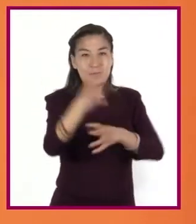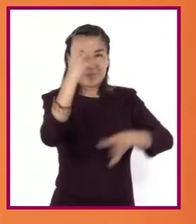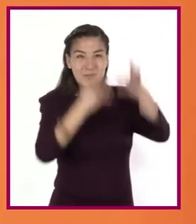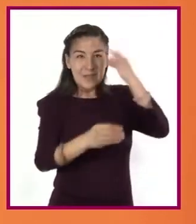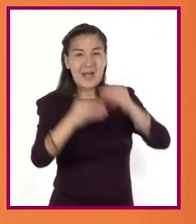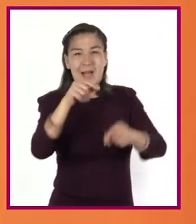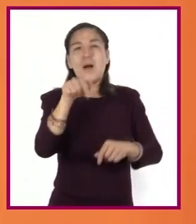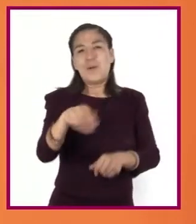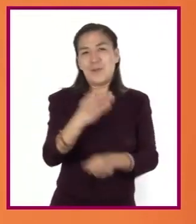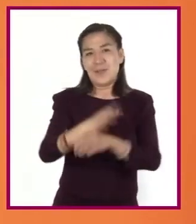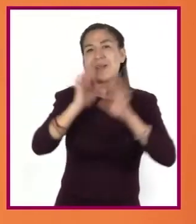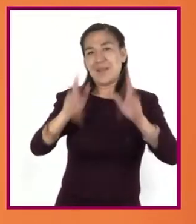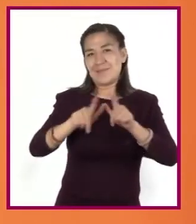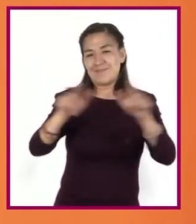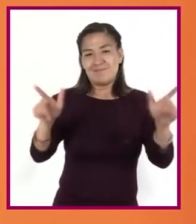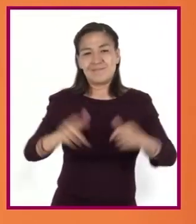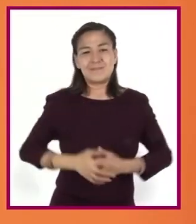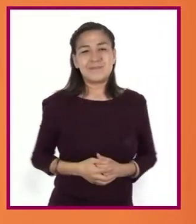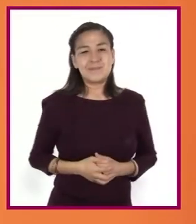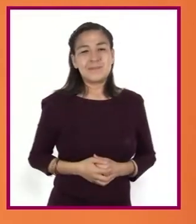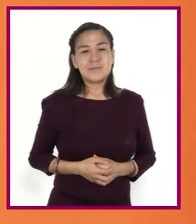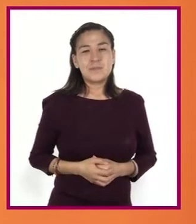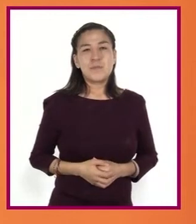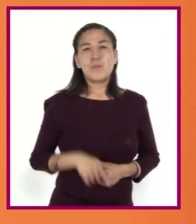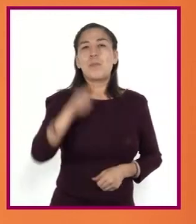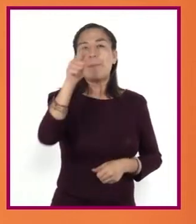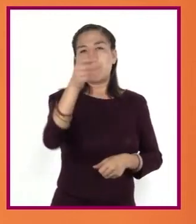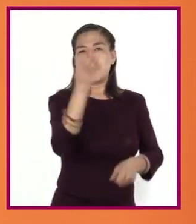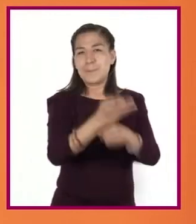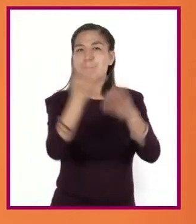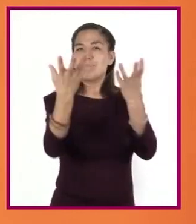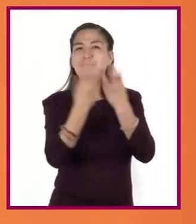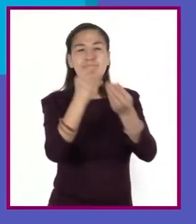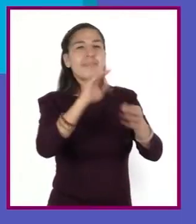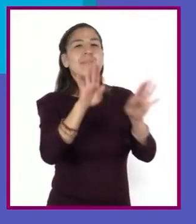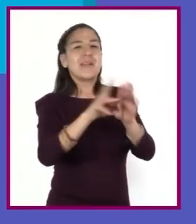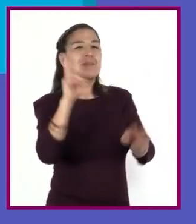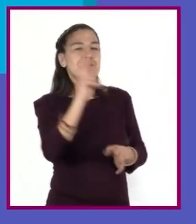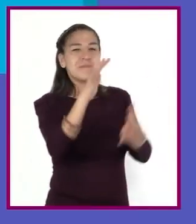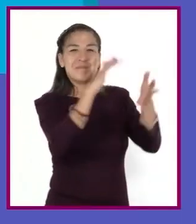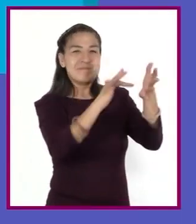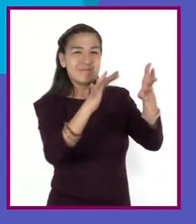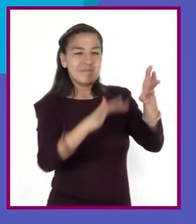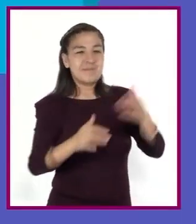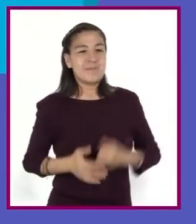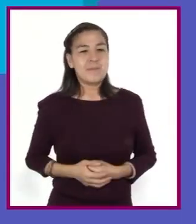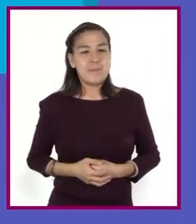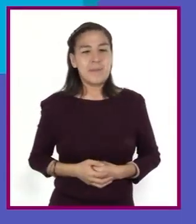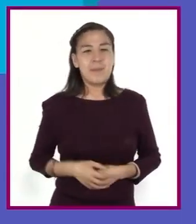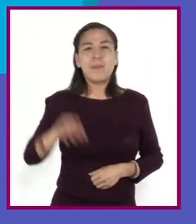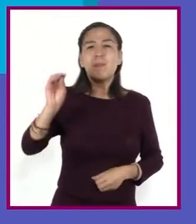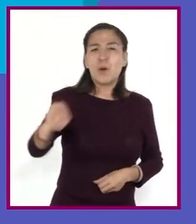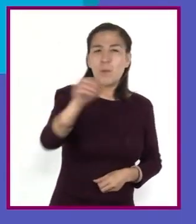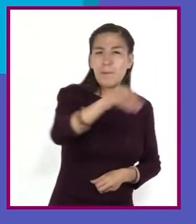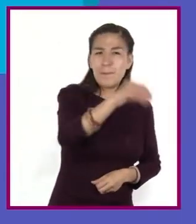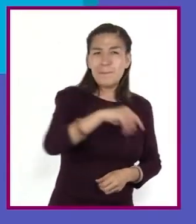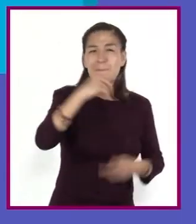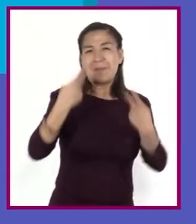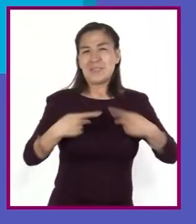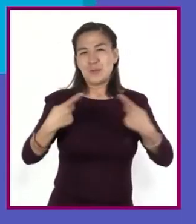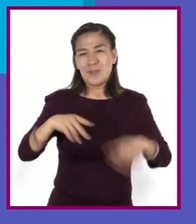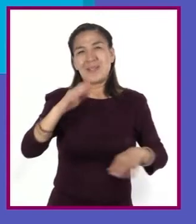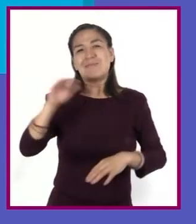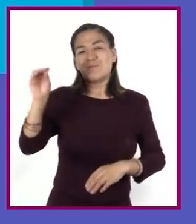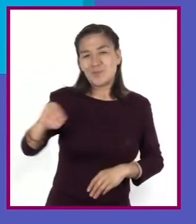listos? ¡Vamos ya! Lean conmigo el siguiente texto. De nómadas a sedentarios. La teoría más